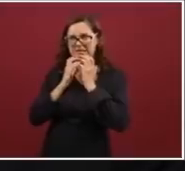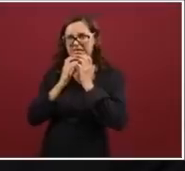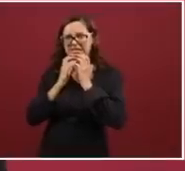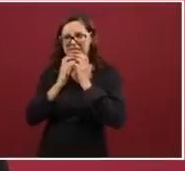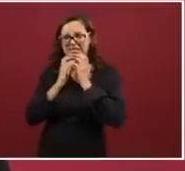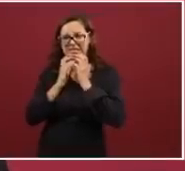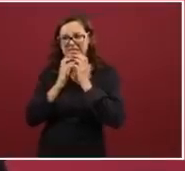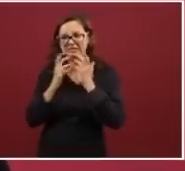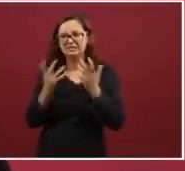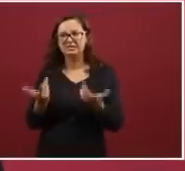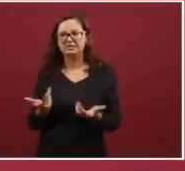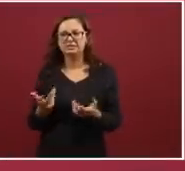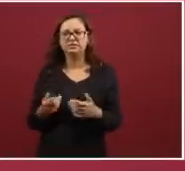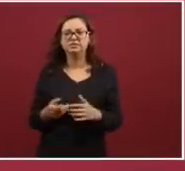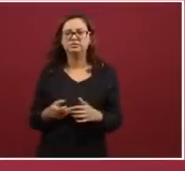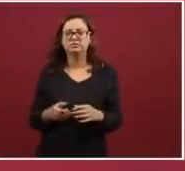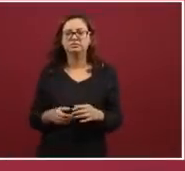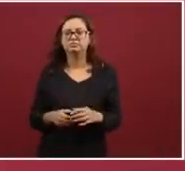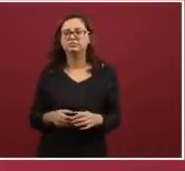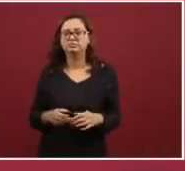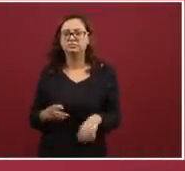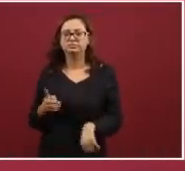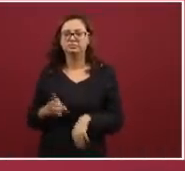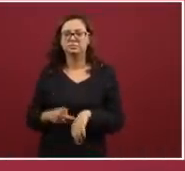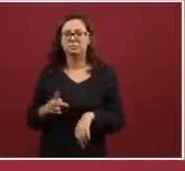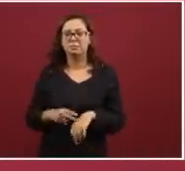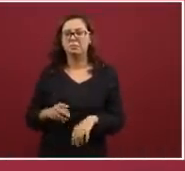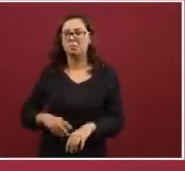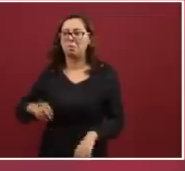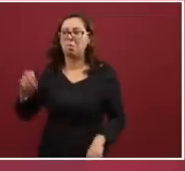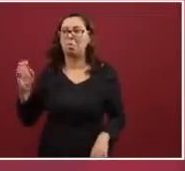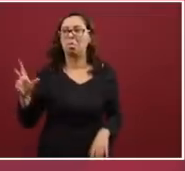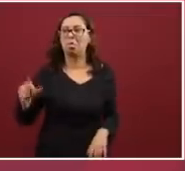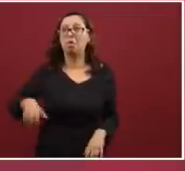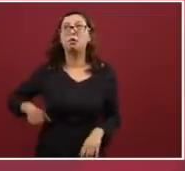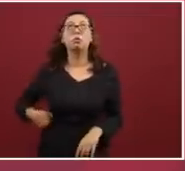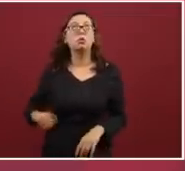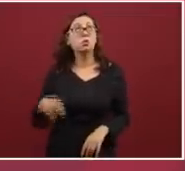o tirando la piedra y escondiendo la mano.